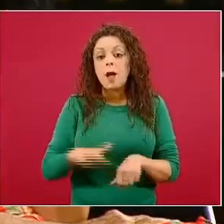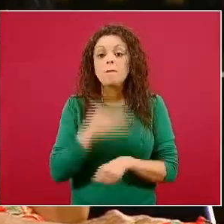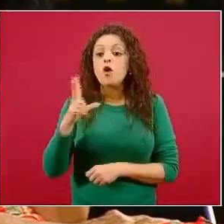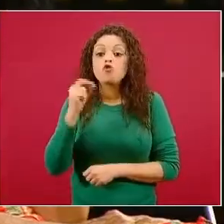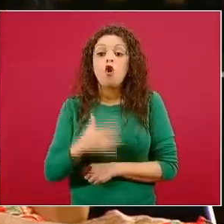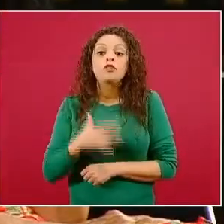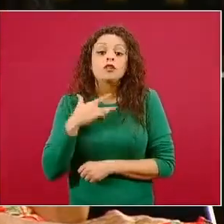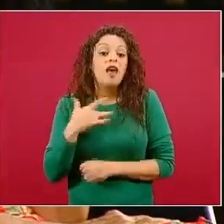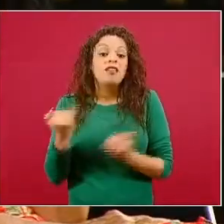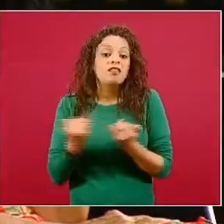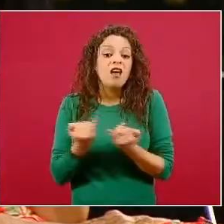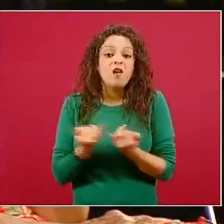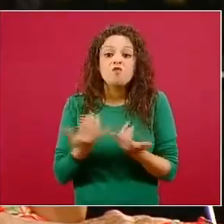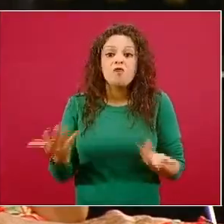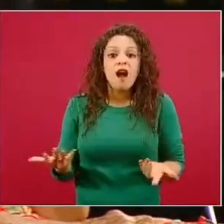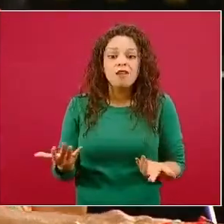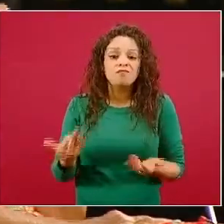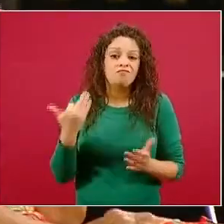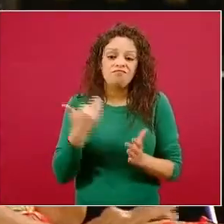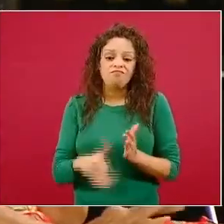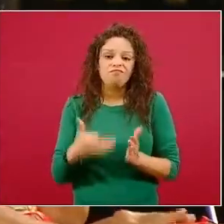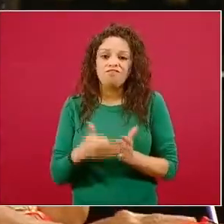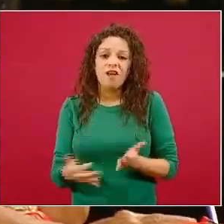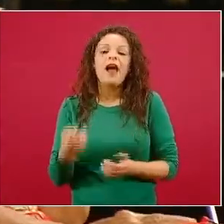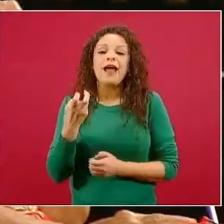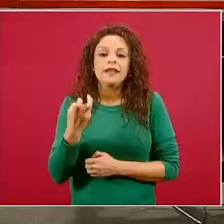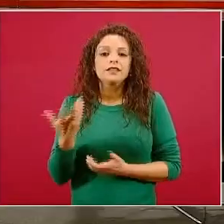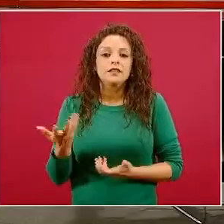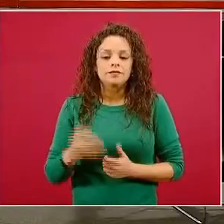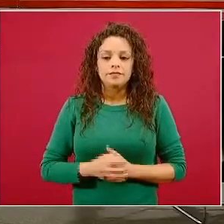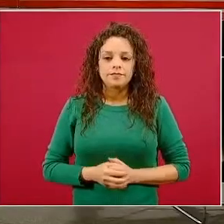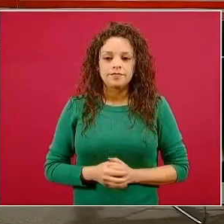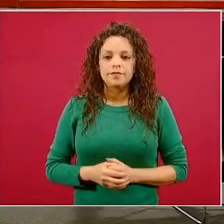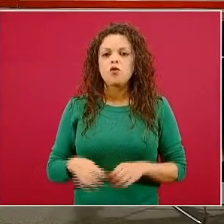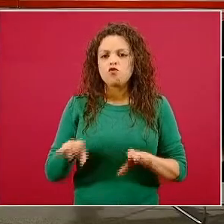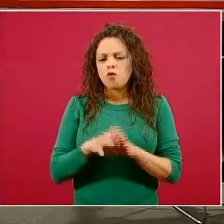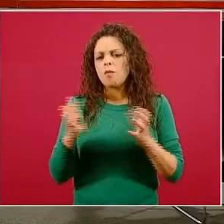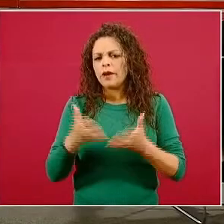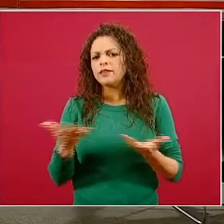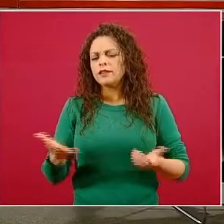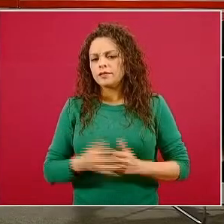¿no? Entonces, ¿qué se está haciendo en ese sentido? Sí, de hecho,